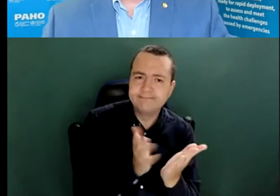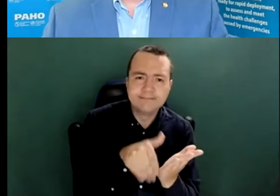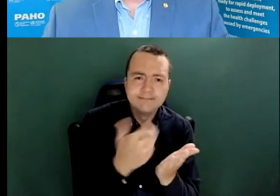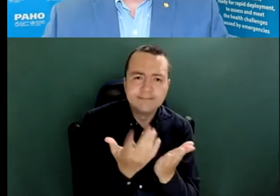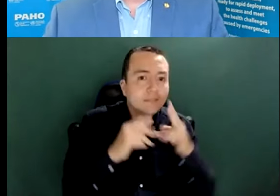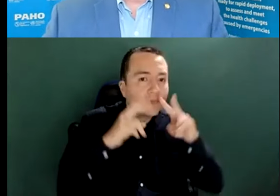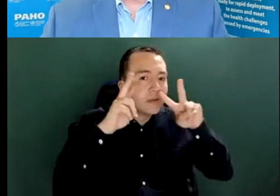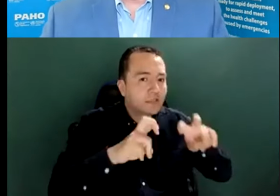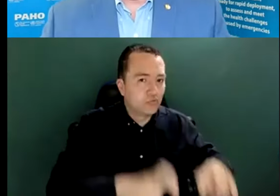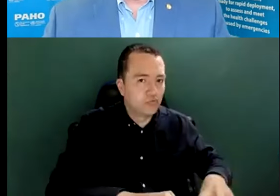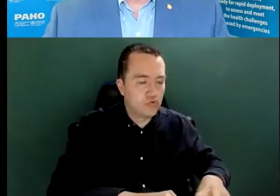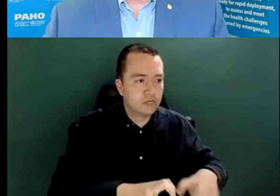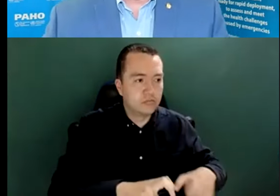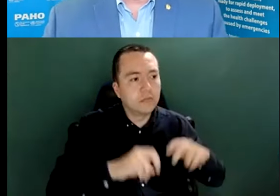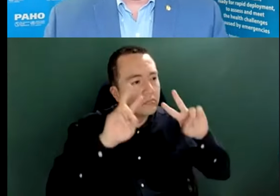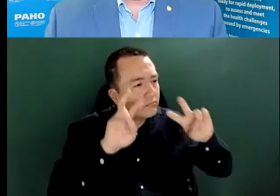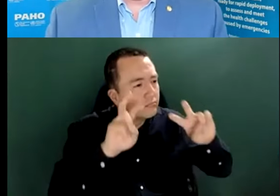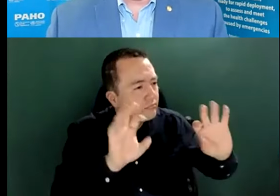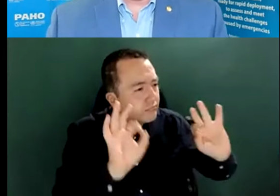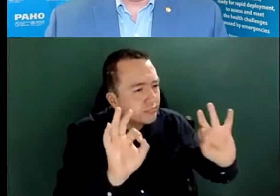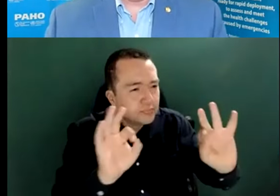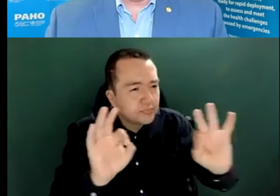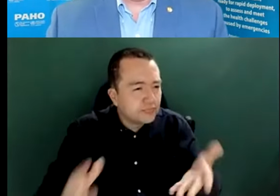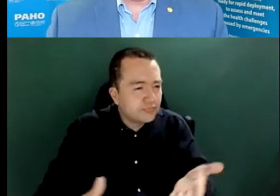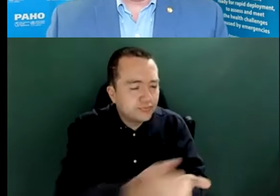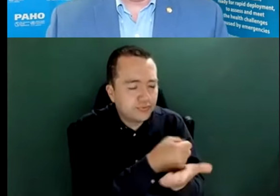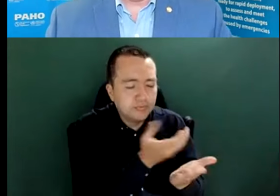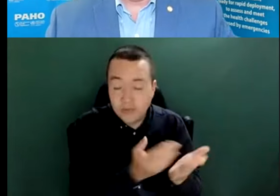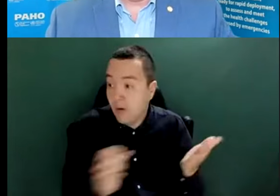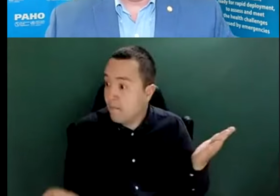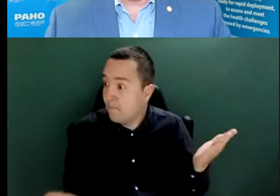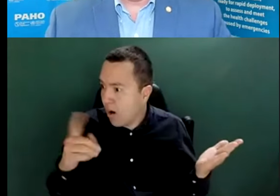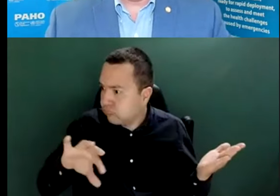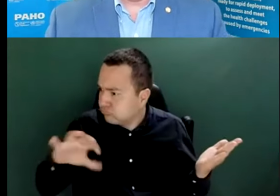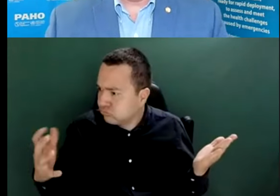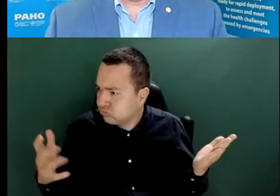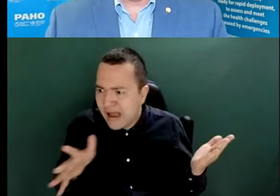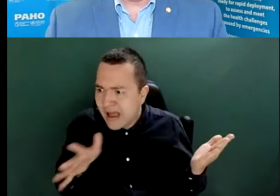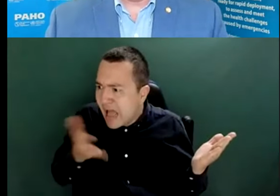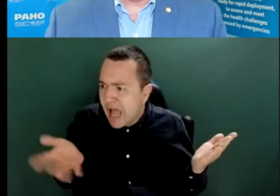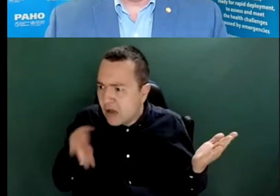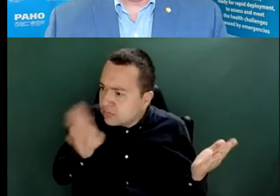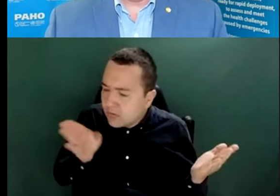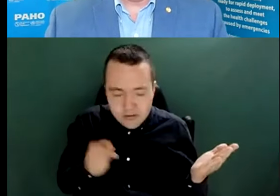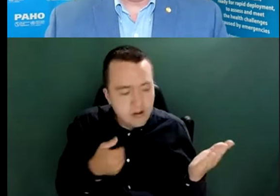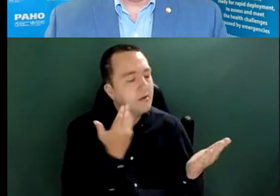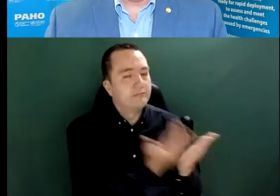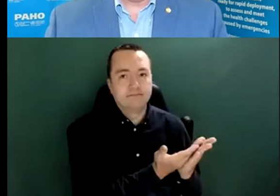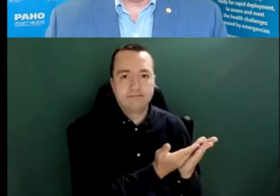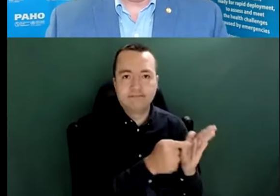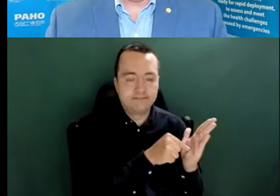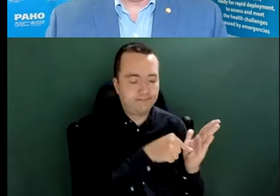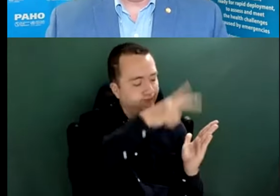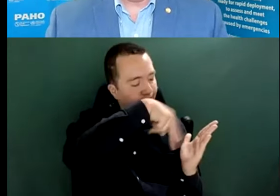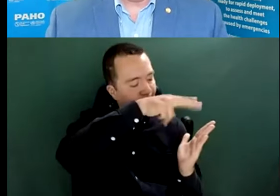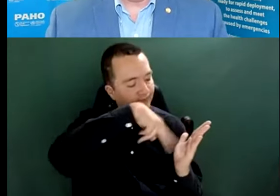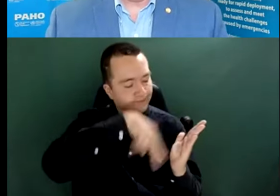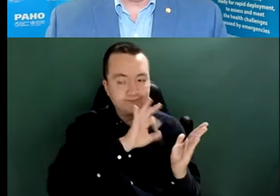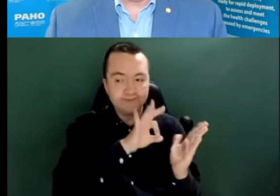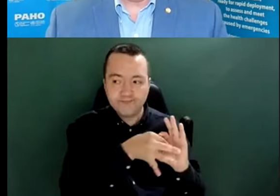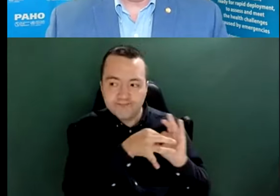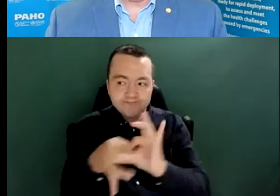y otras emergencias sanitarias. Luego tenemos que tener revisiones sistemáticas de esa investigación.